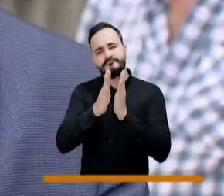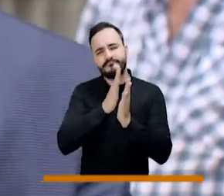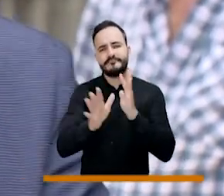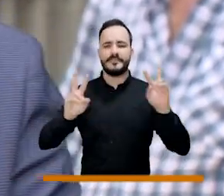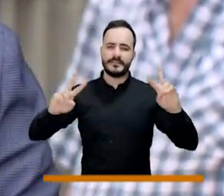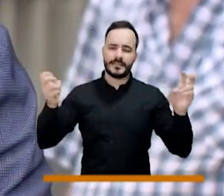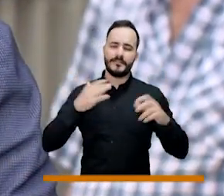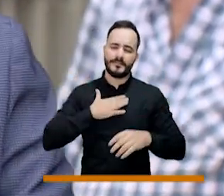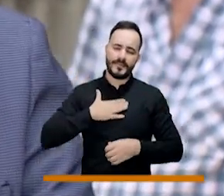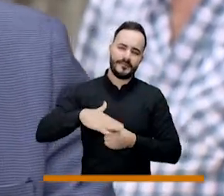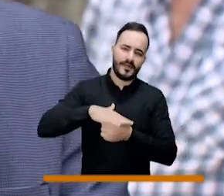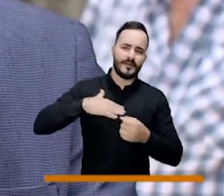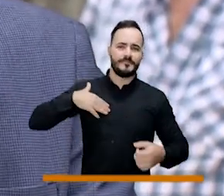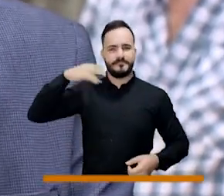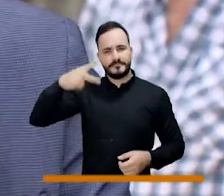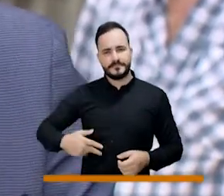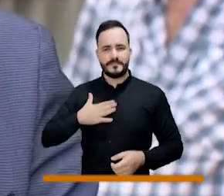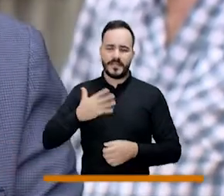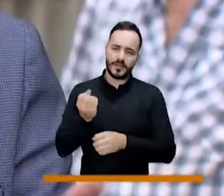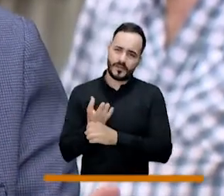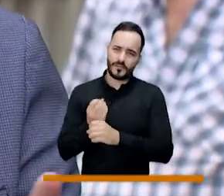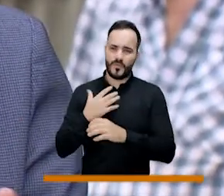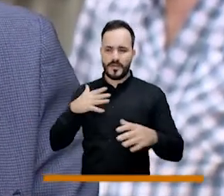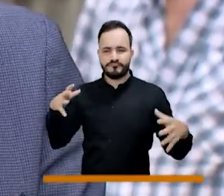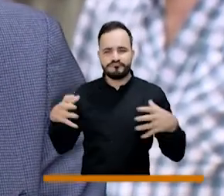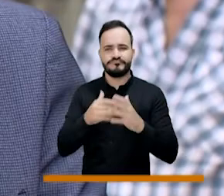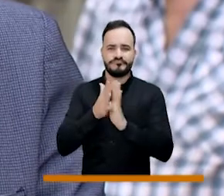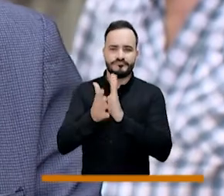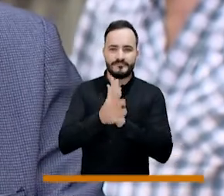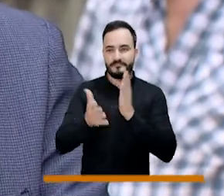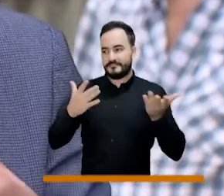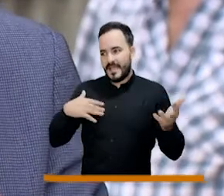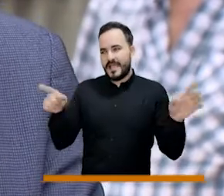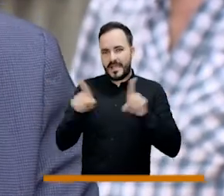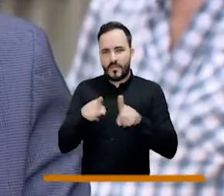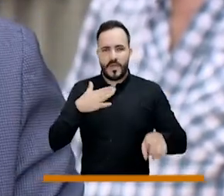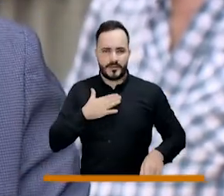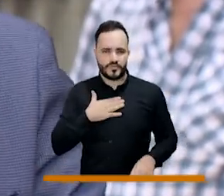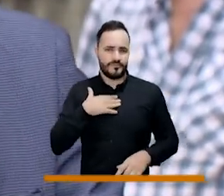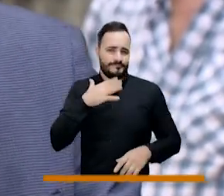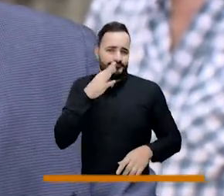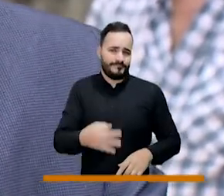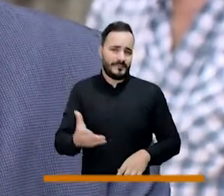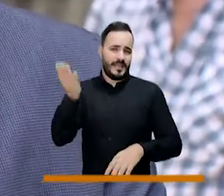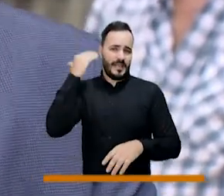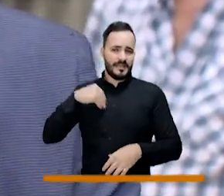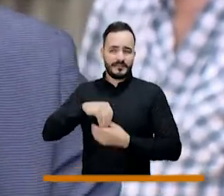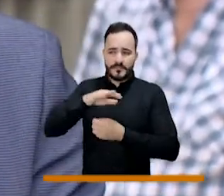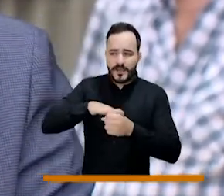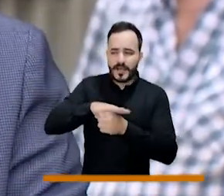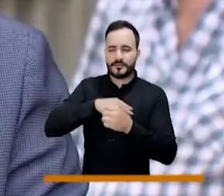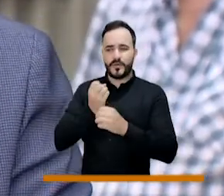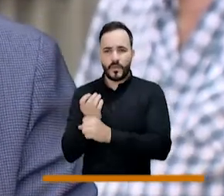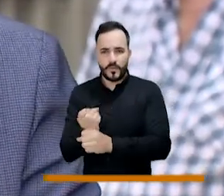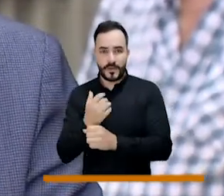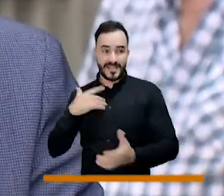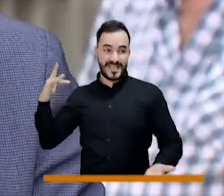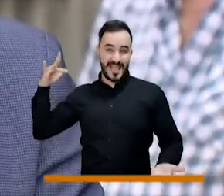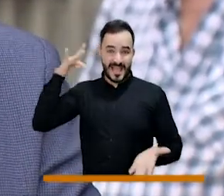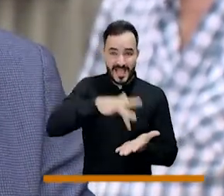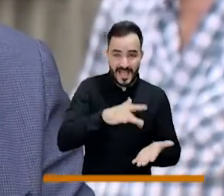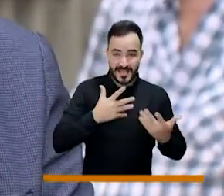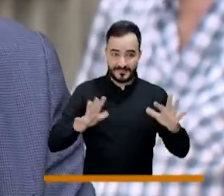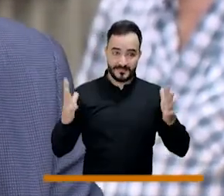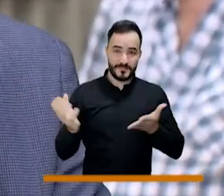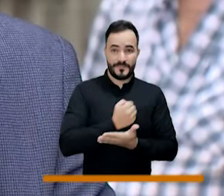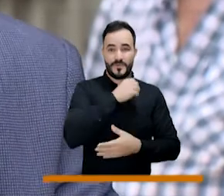de barrio, de comuna, de ciudad, y yo ahí quiero enviarle un mensaje a los jóvenes. Miren, que hoy Babington Flores, en un proceso de barrio, de comuna, llega al Consejo de Medellín,